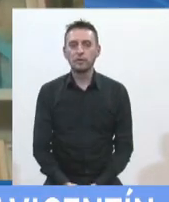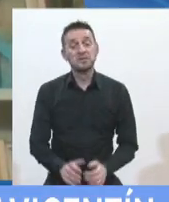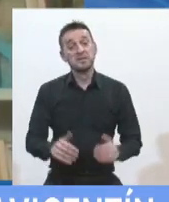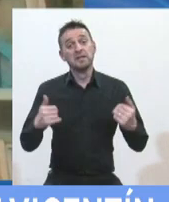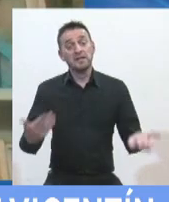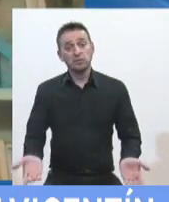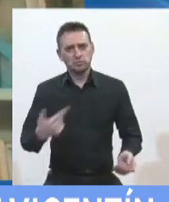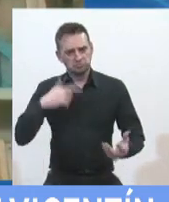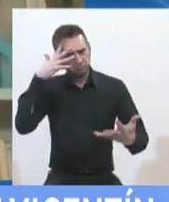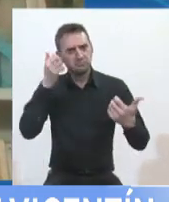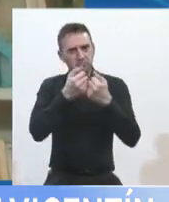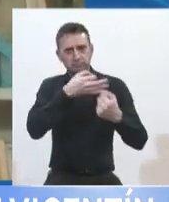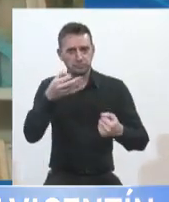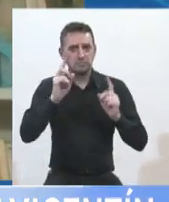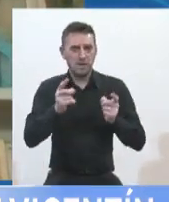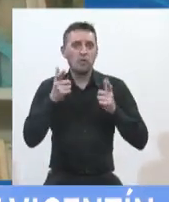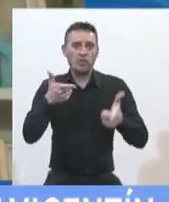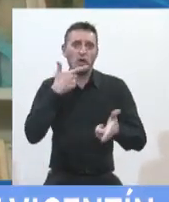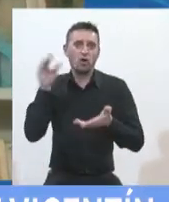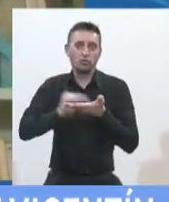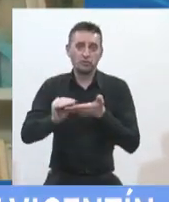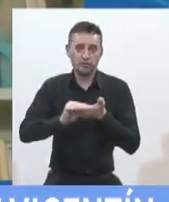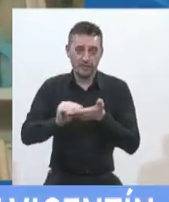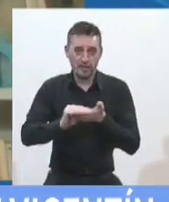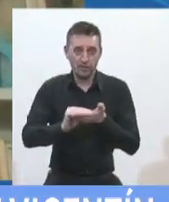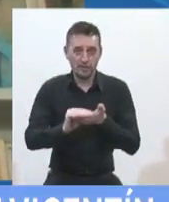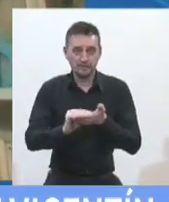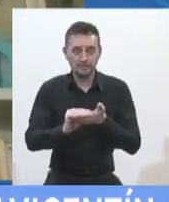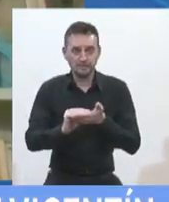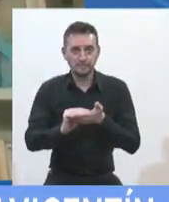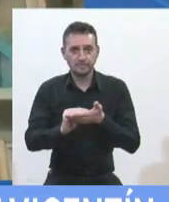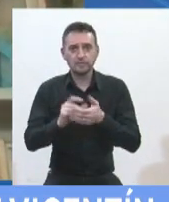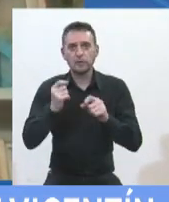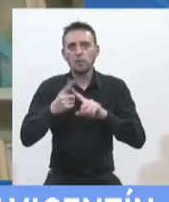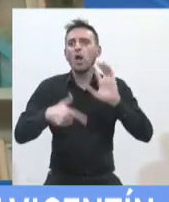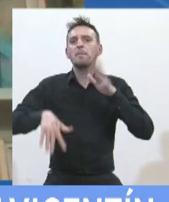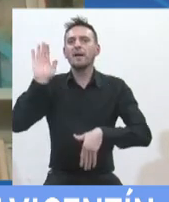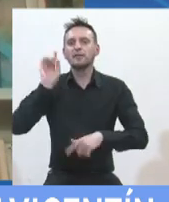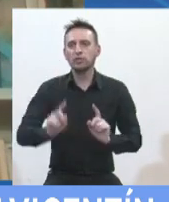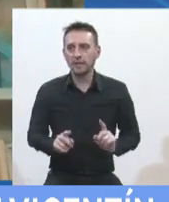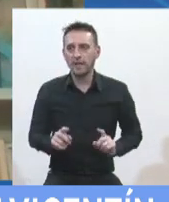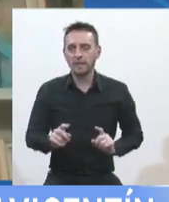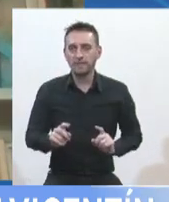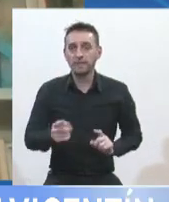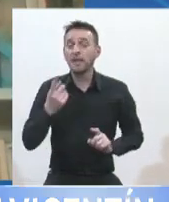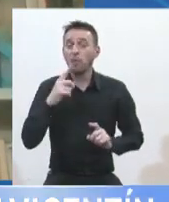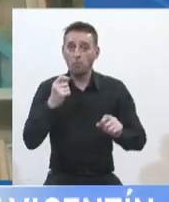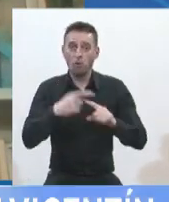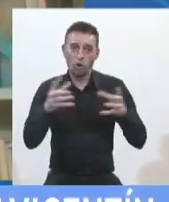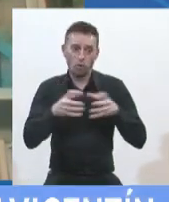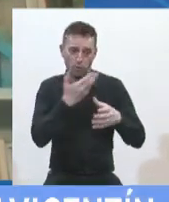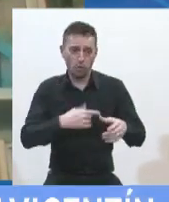entonces yo estoy de acuerdo con lo que dijo la miembro informante por la mayoría por el oficialismo